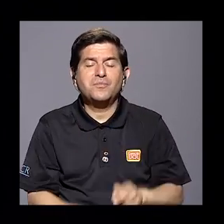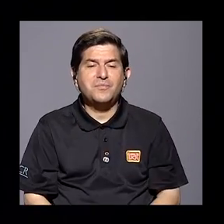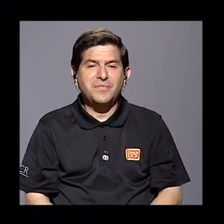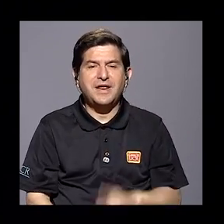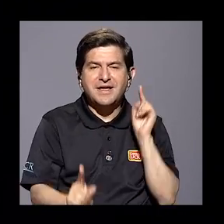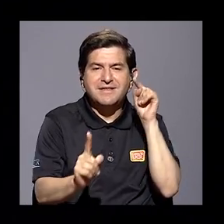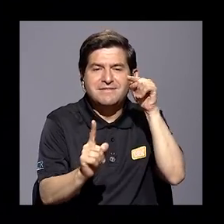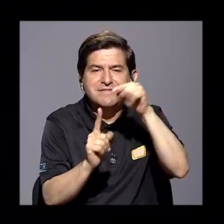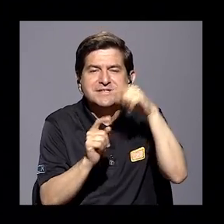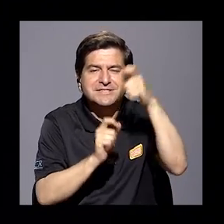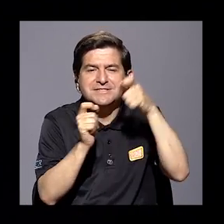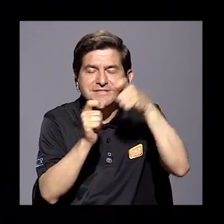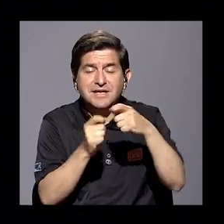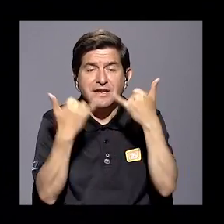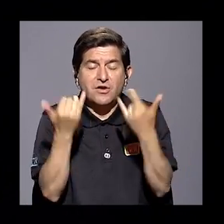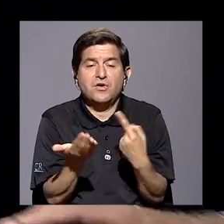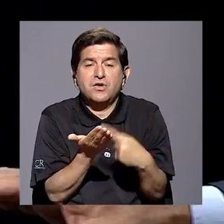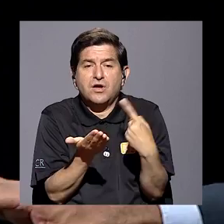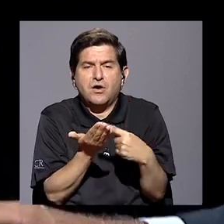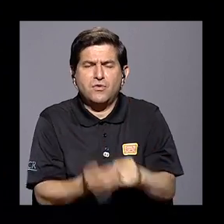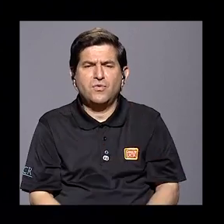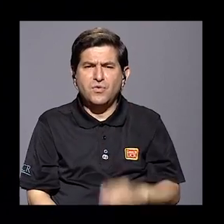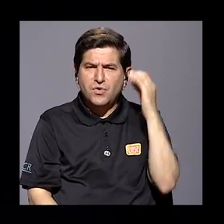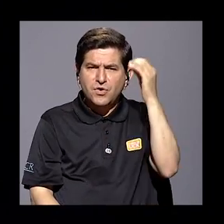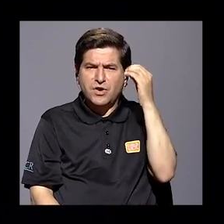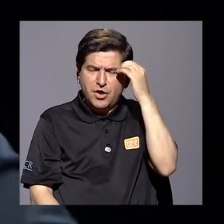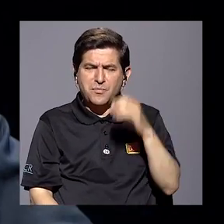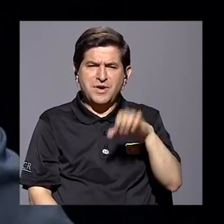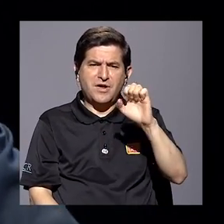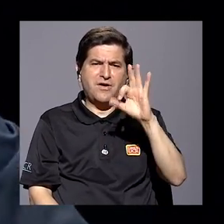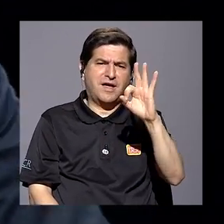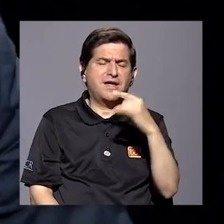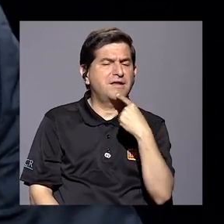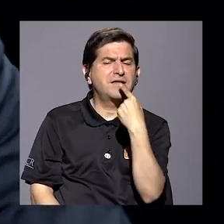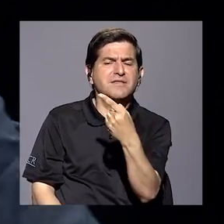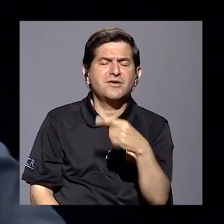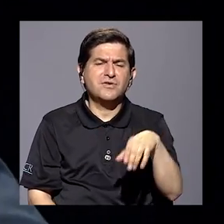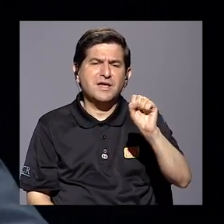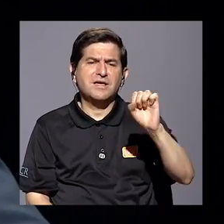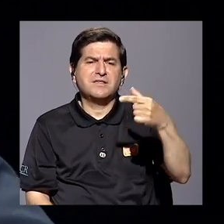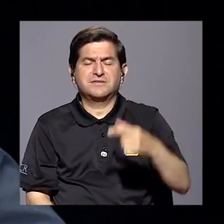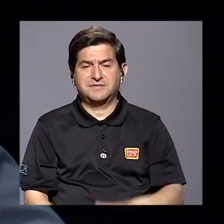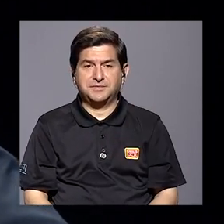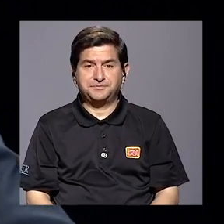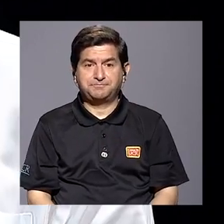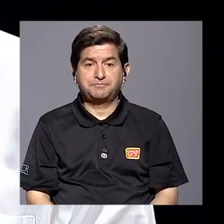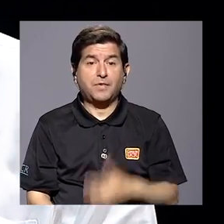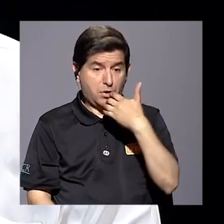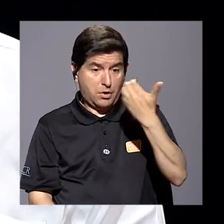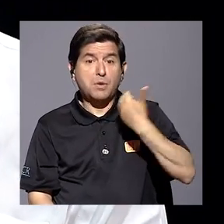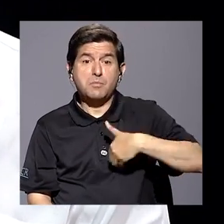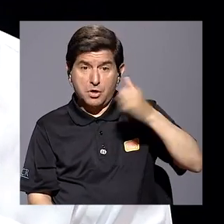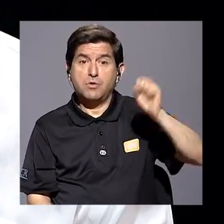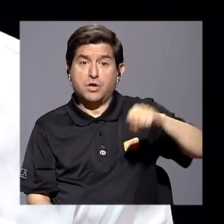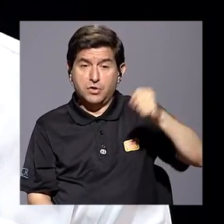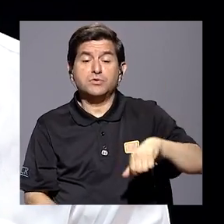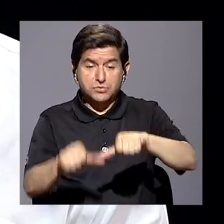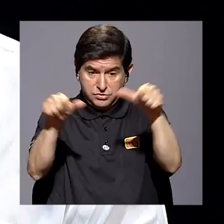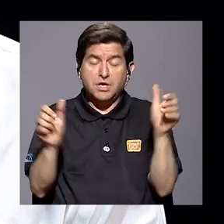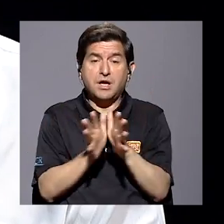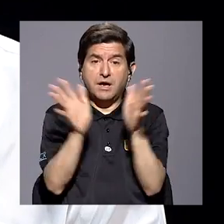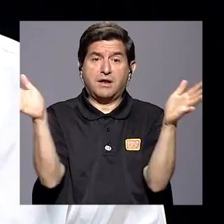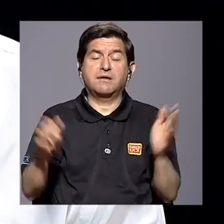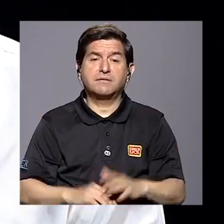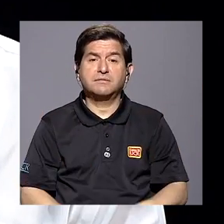específicos y esa es la discusión en la que entrar yo pido que opinado de líderes porque he dicho ciertamente hay privilegios en el